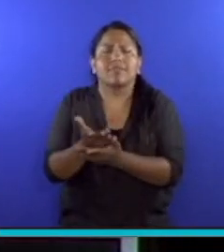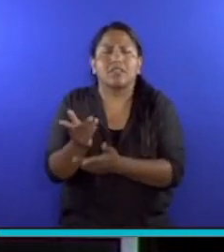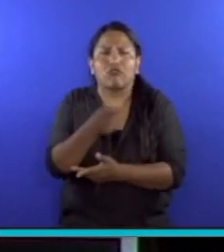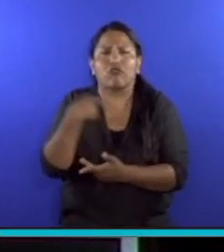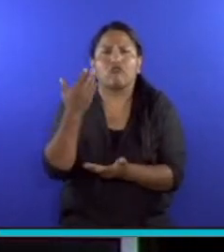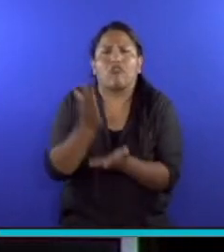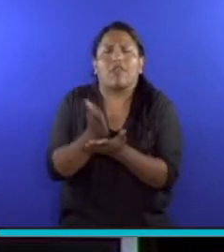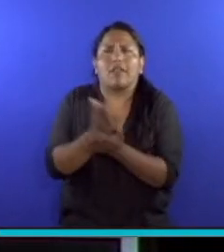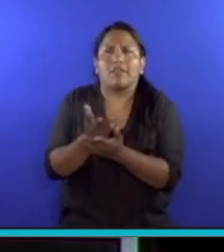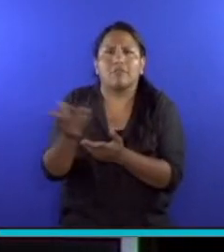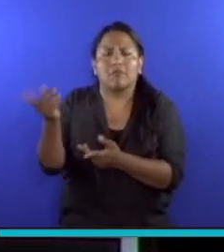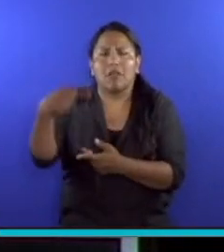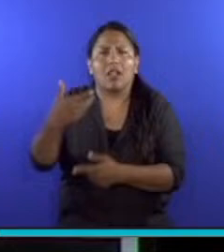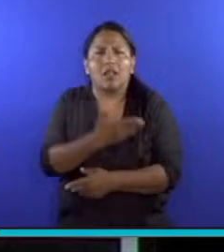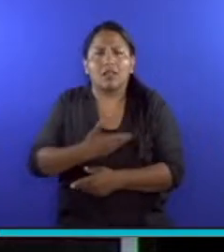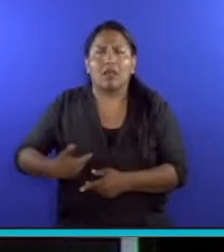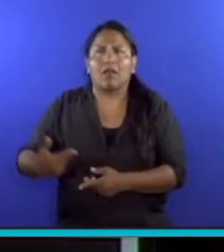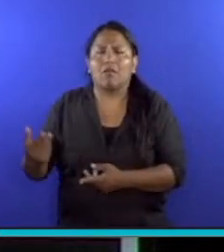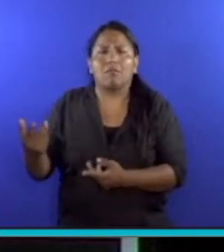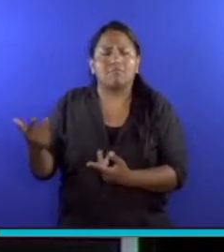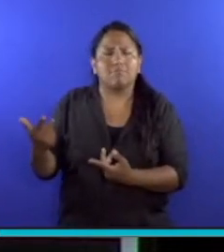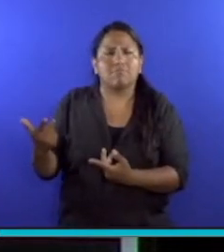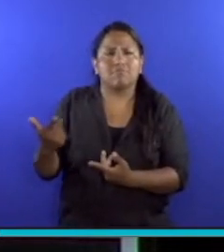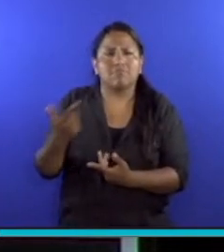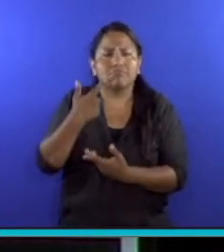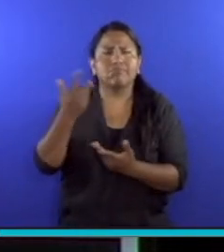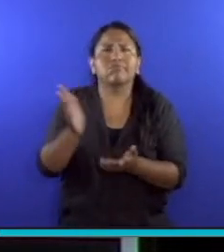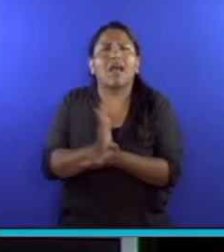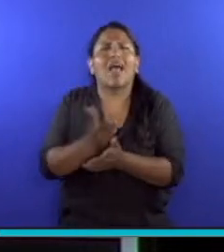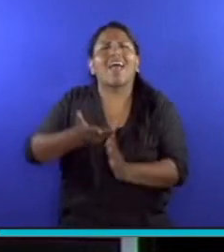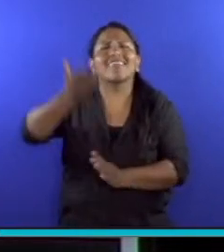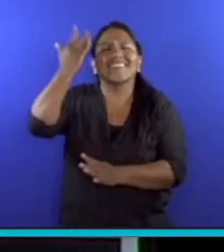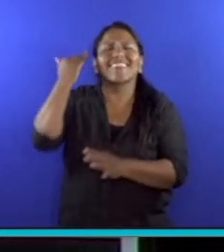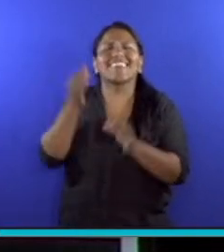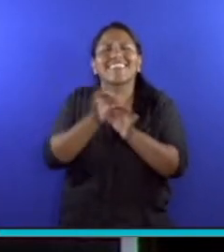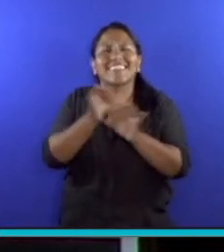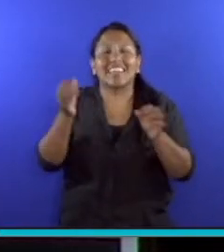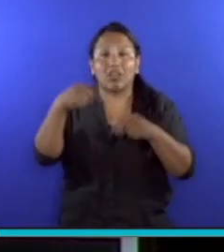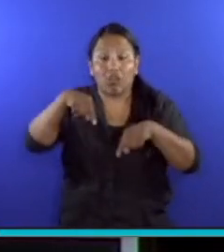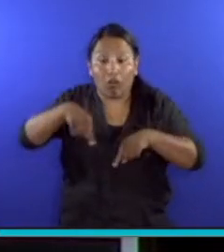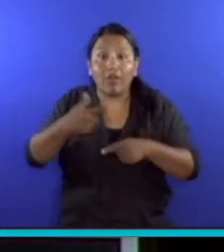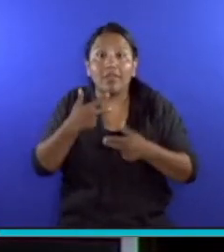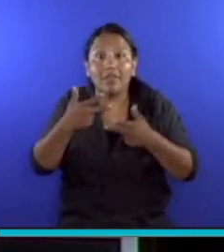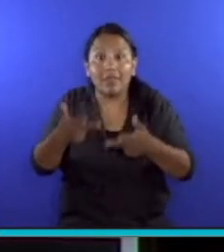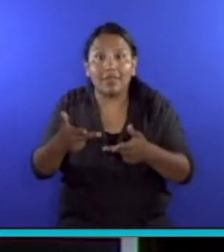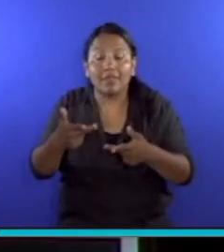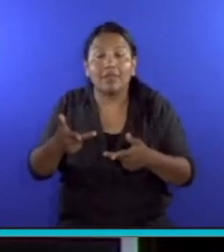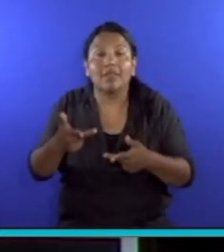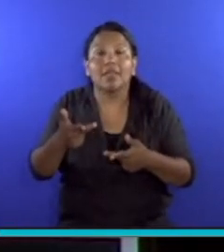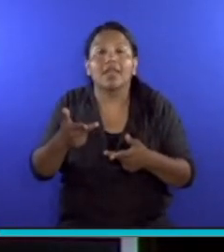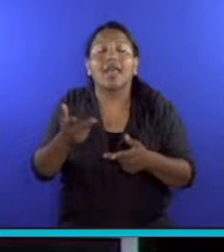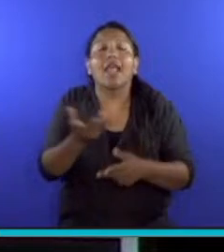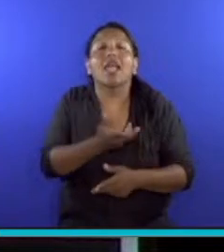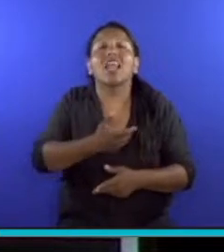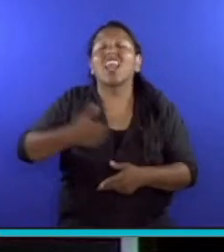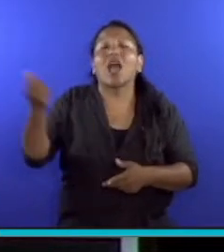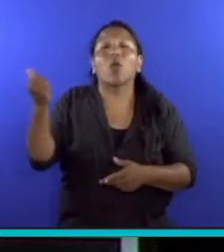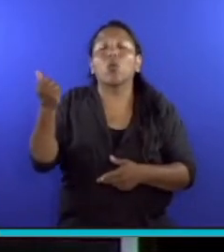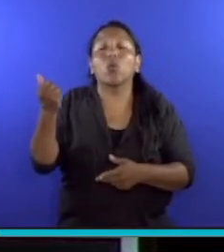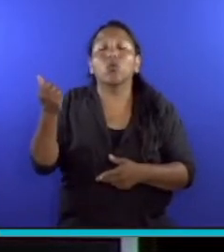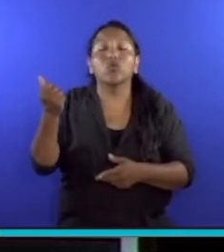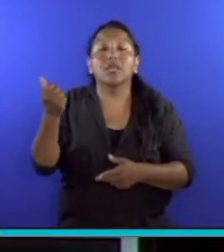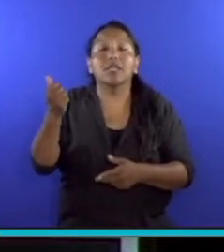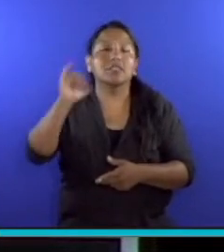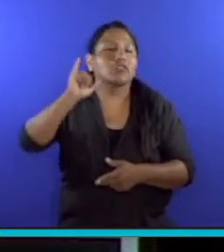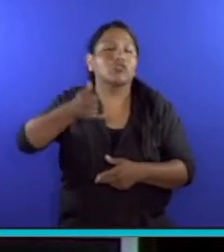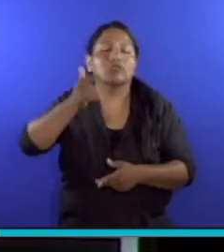que hay una frase que se decía en aquel entonces y que hoy también se dice, que es que el ajuste no pasa sin represión.